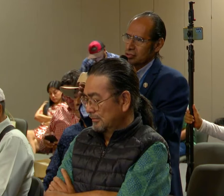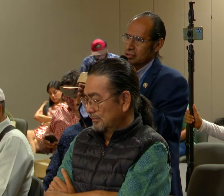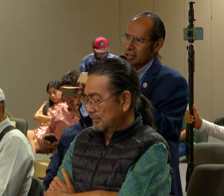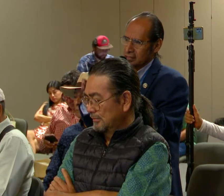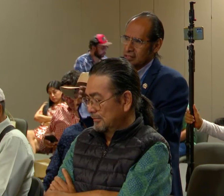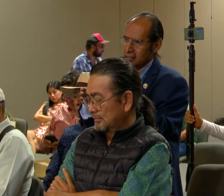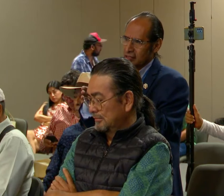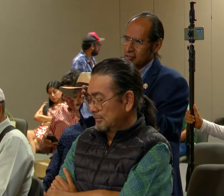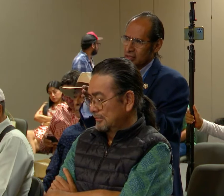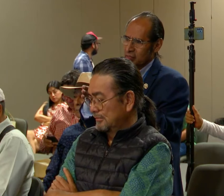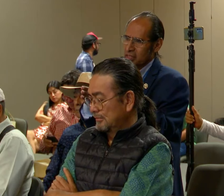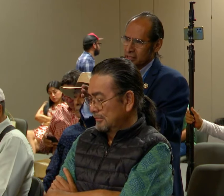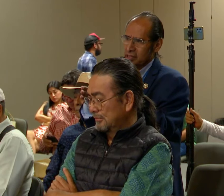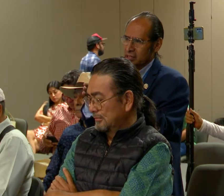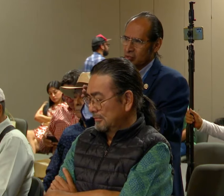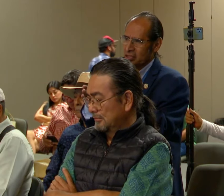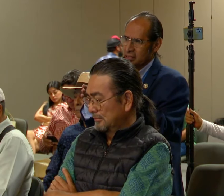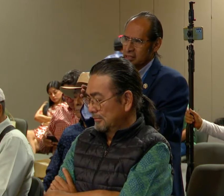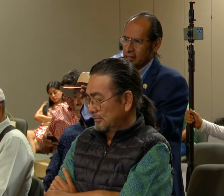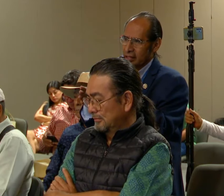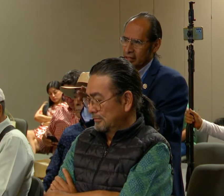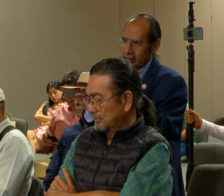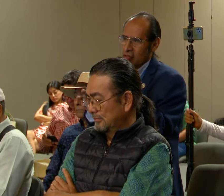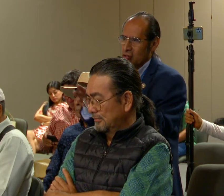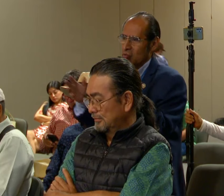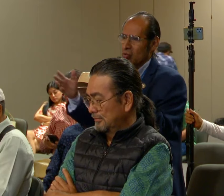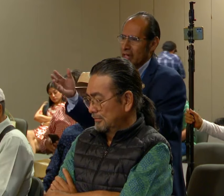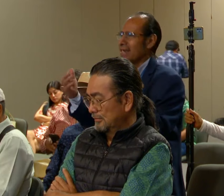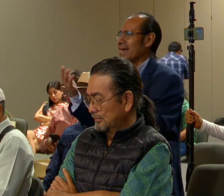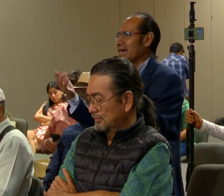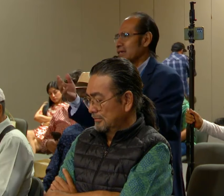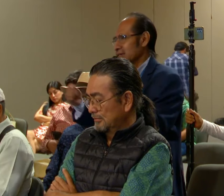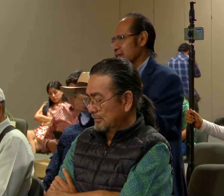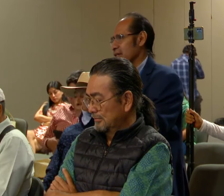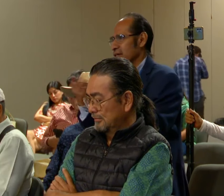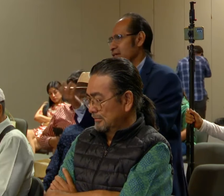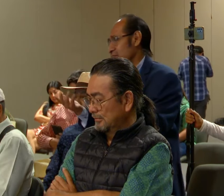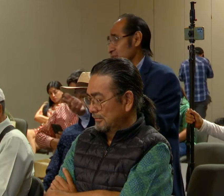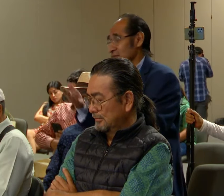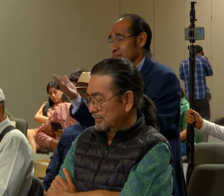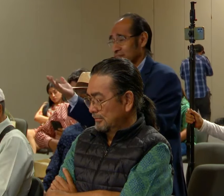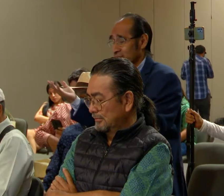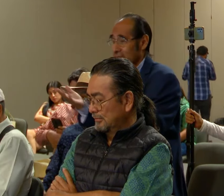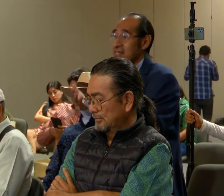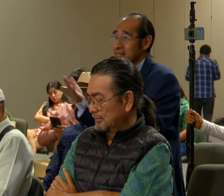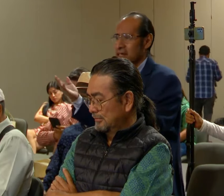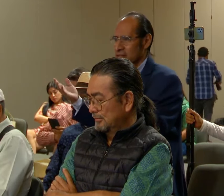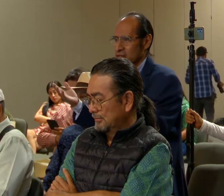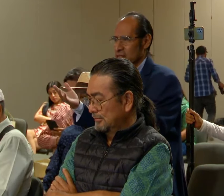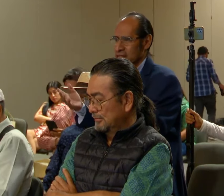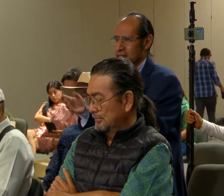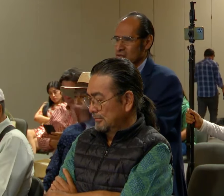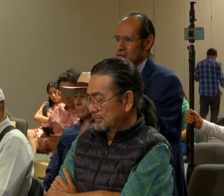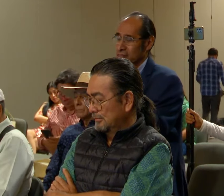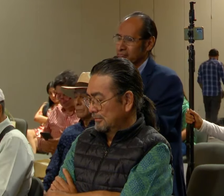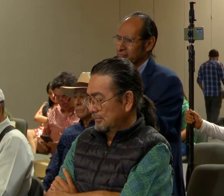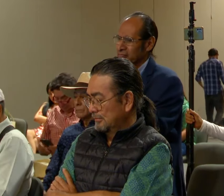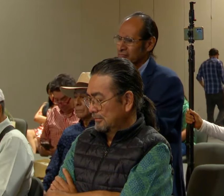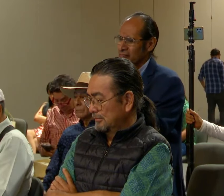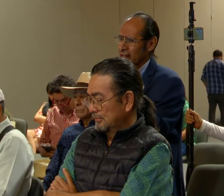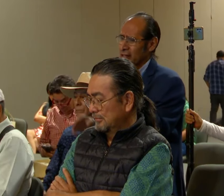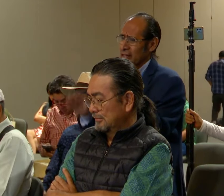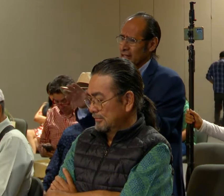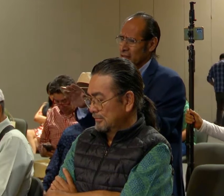situación del asesinato del presidente chages Cómo va Qué hay digo qué se sabe sobre ese